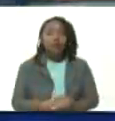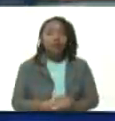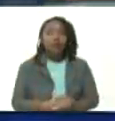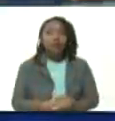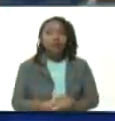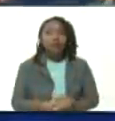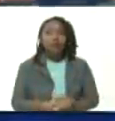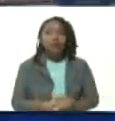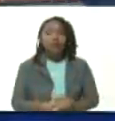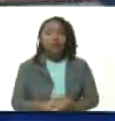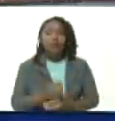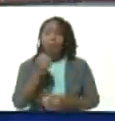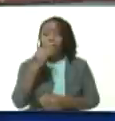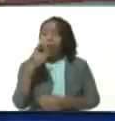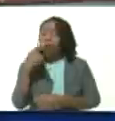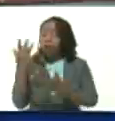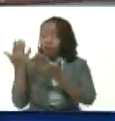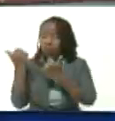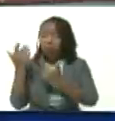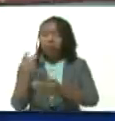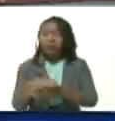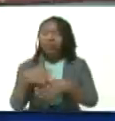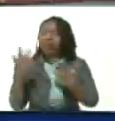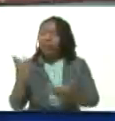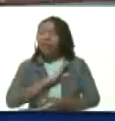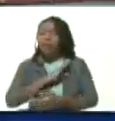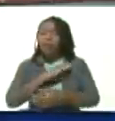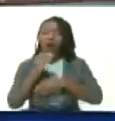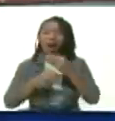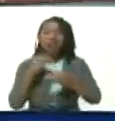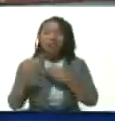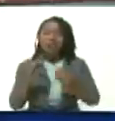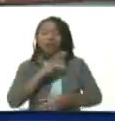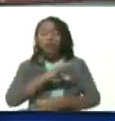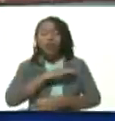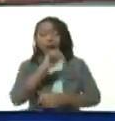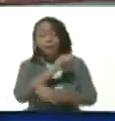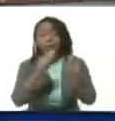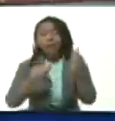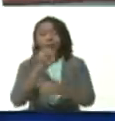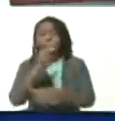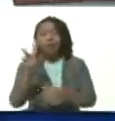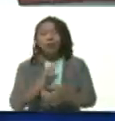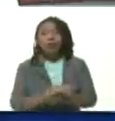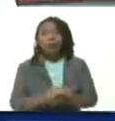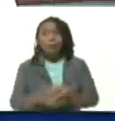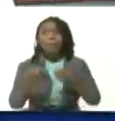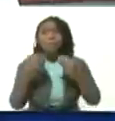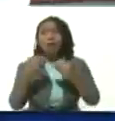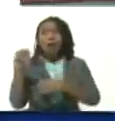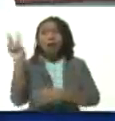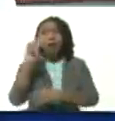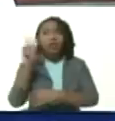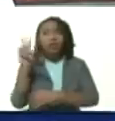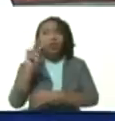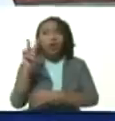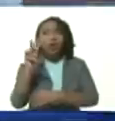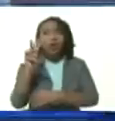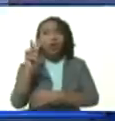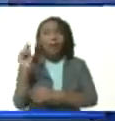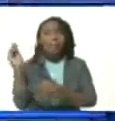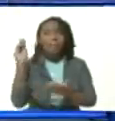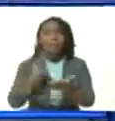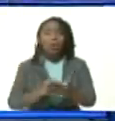Bueno, dime, perdón, ¿qué tenemos que hacer, señora vicepresidenta, para que en Venezuela